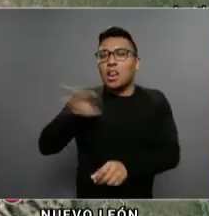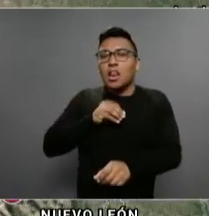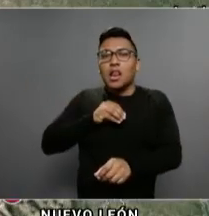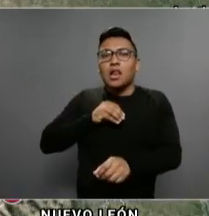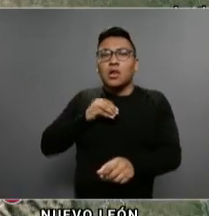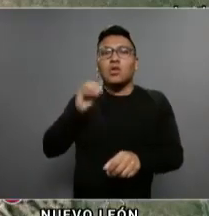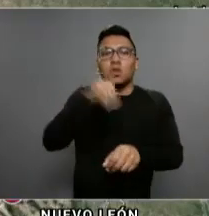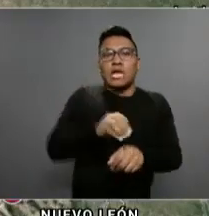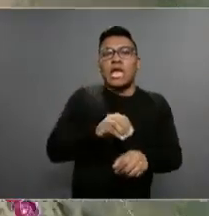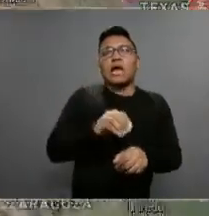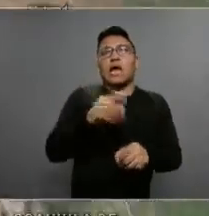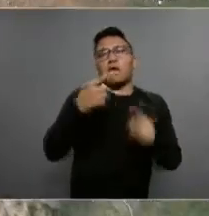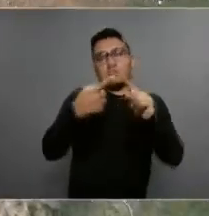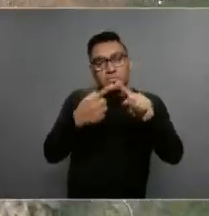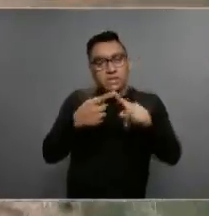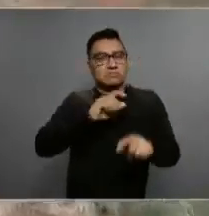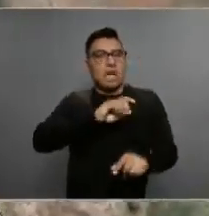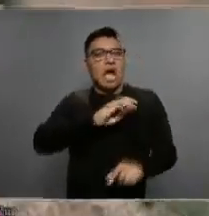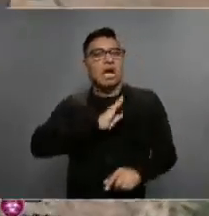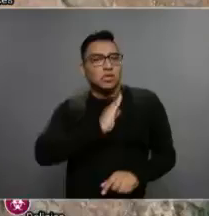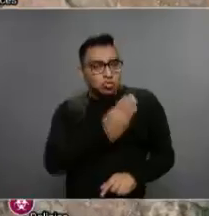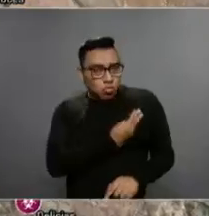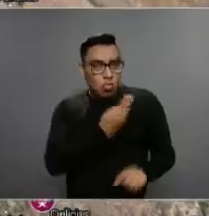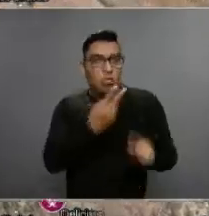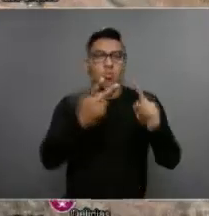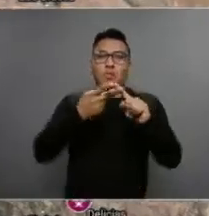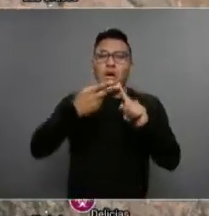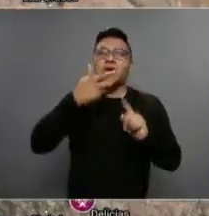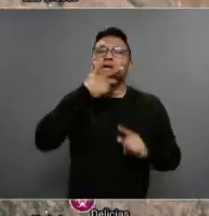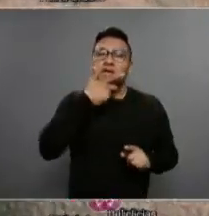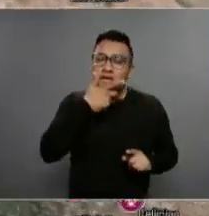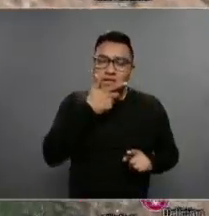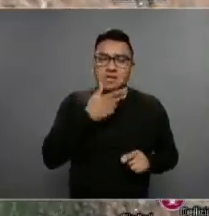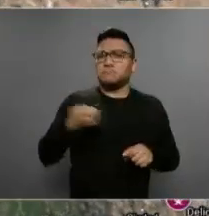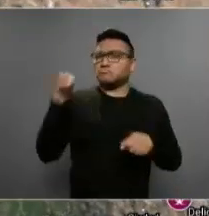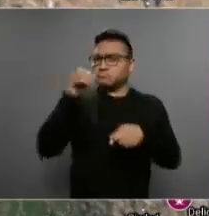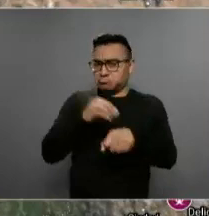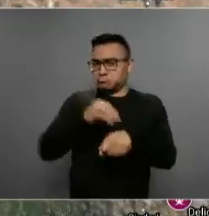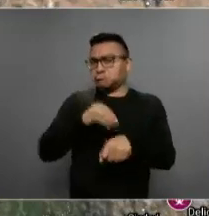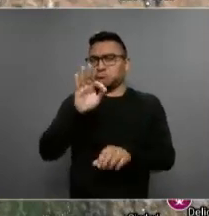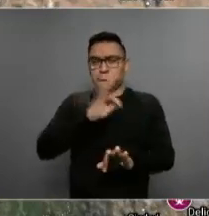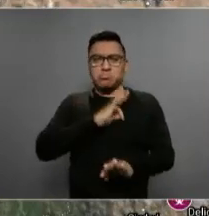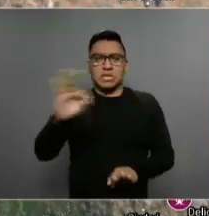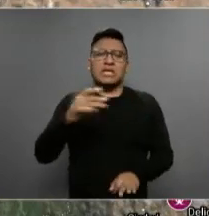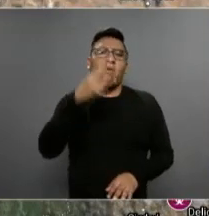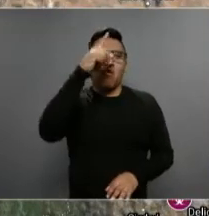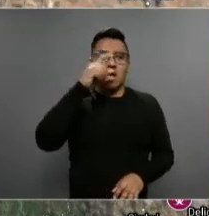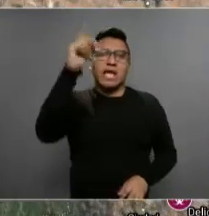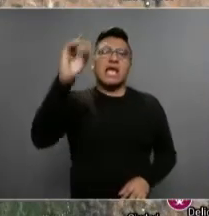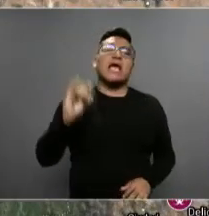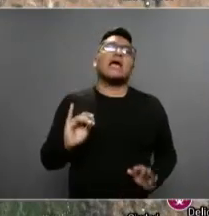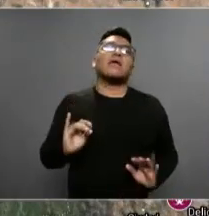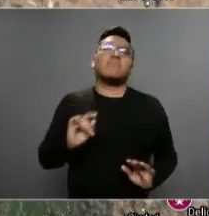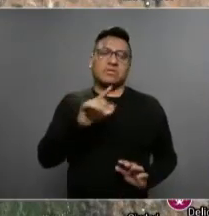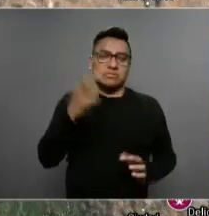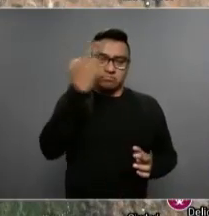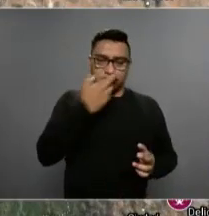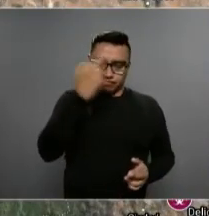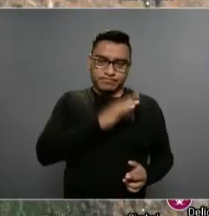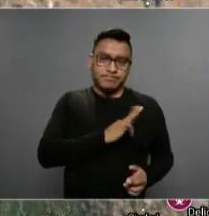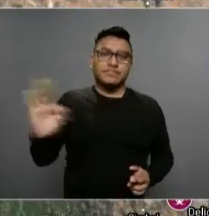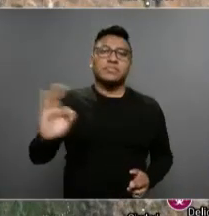incluso en inglés, en español, hay otras ligas ahí para que usted lo pueda revisar. Está incluso en